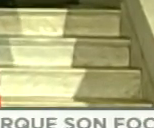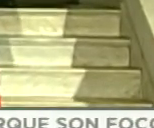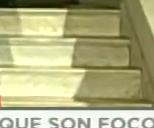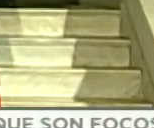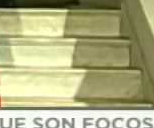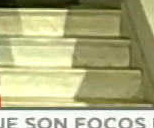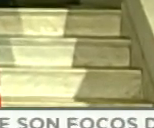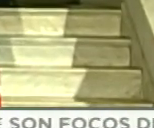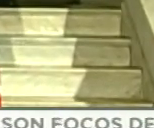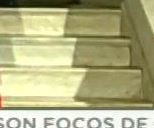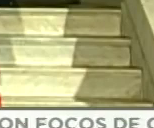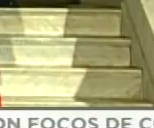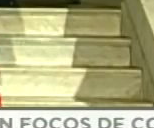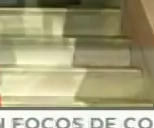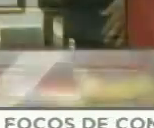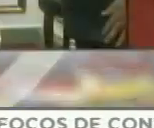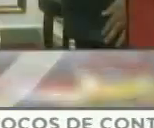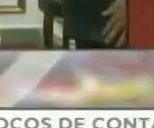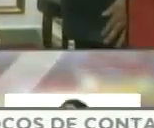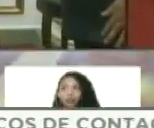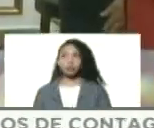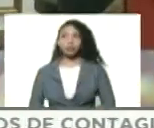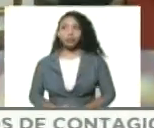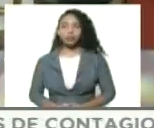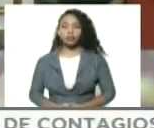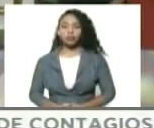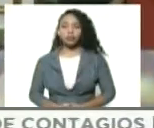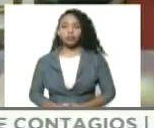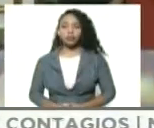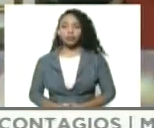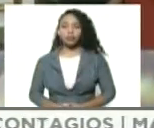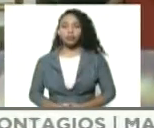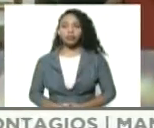compartiendo hoy, 30 de abril,